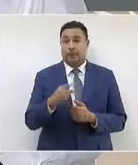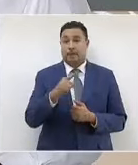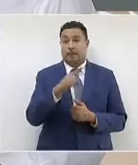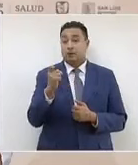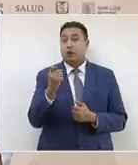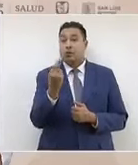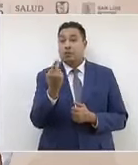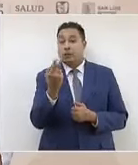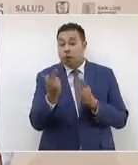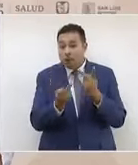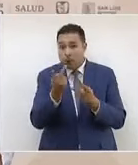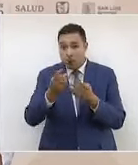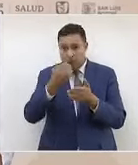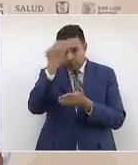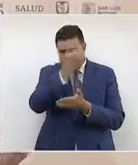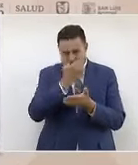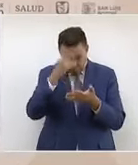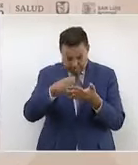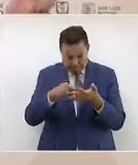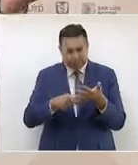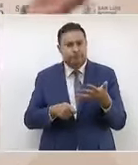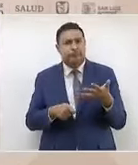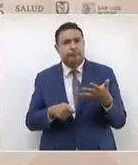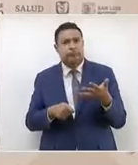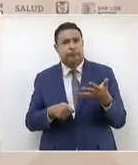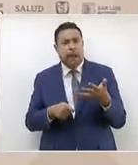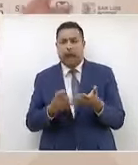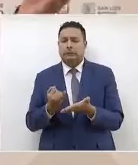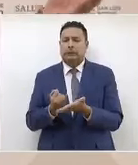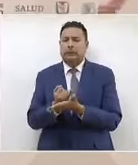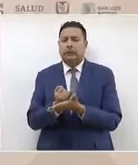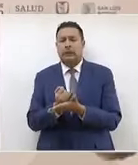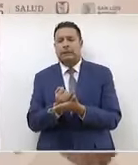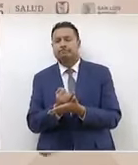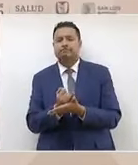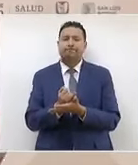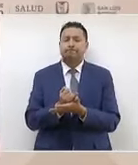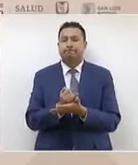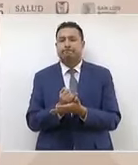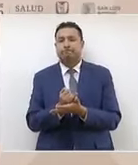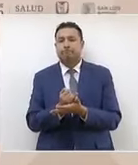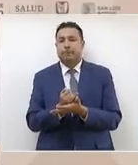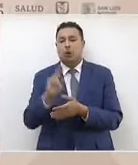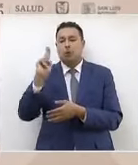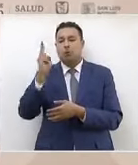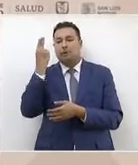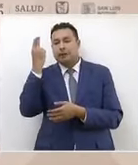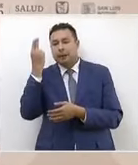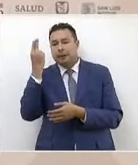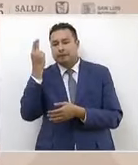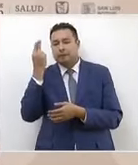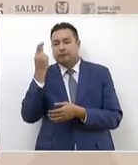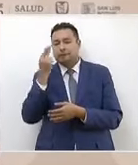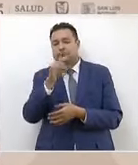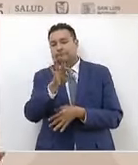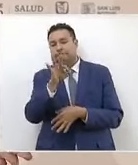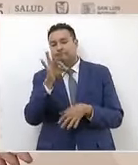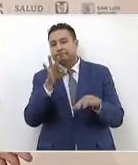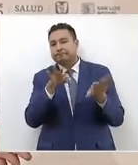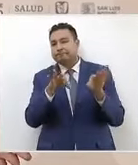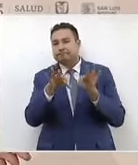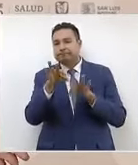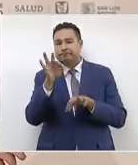125 preguntas. Y se decidía ahí, los de las universidades,